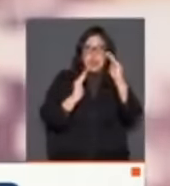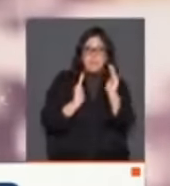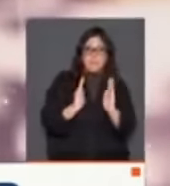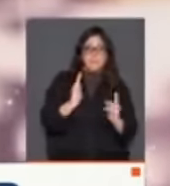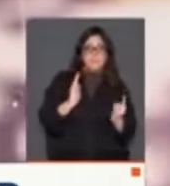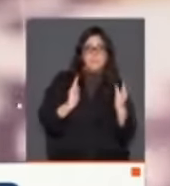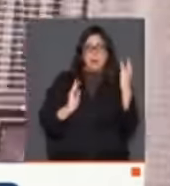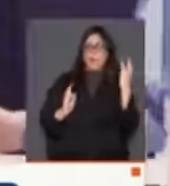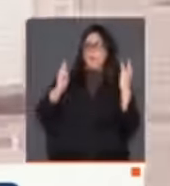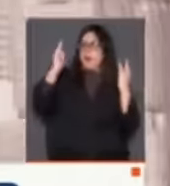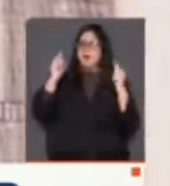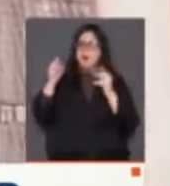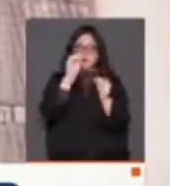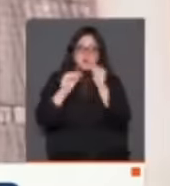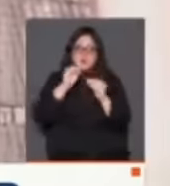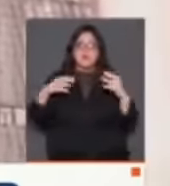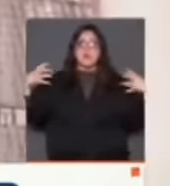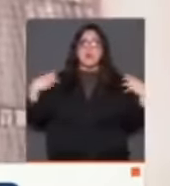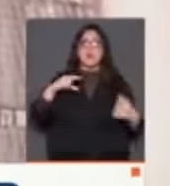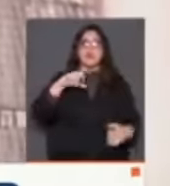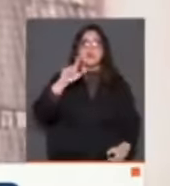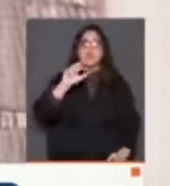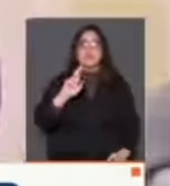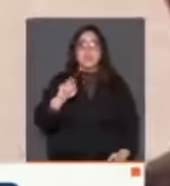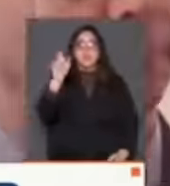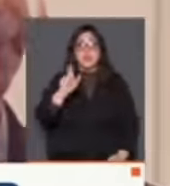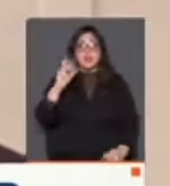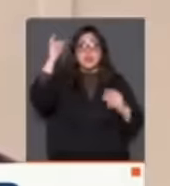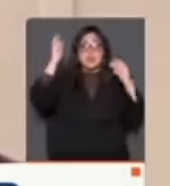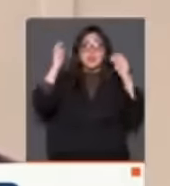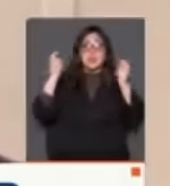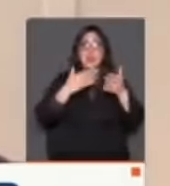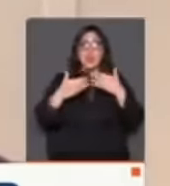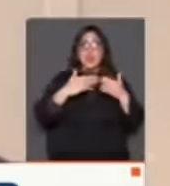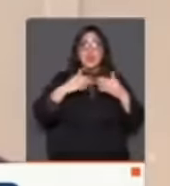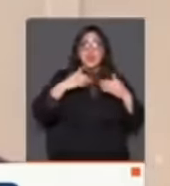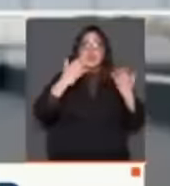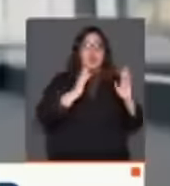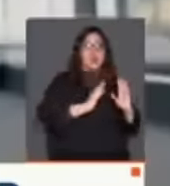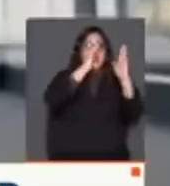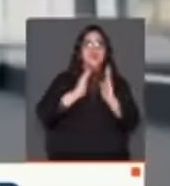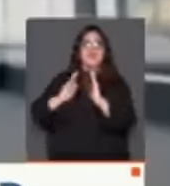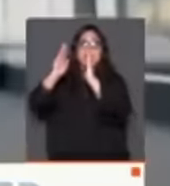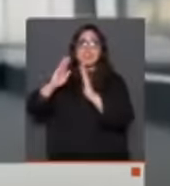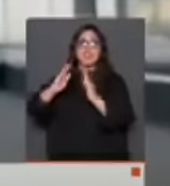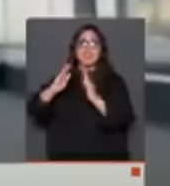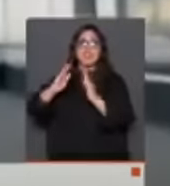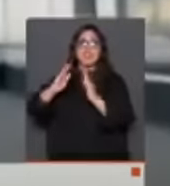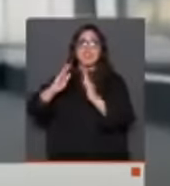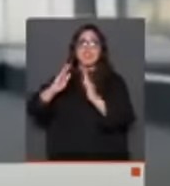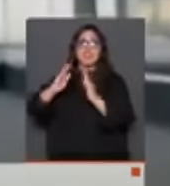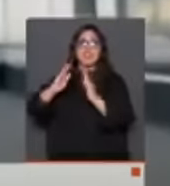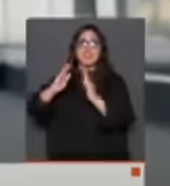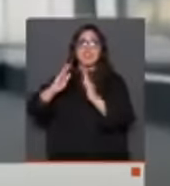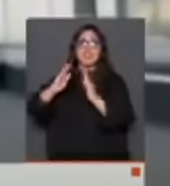Su diseño estuvo a cargo de César Pelli, el mismo que ideó las Torres Petronas de Malasia. Yo aprendí a hacer rascacielos con César. No las